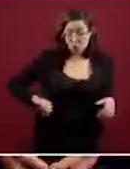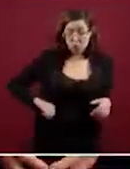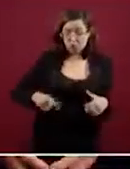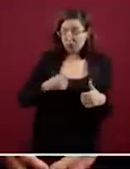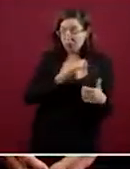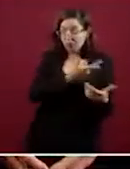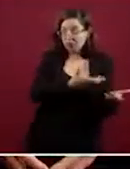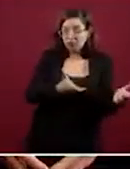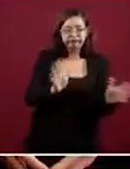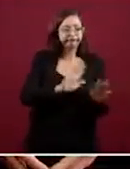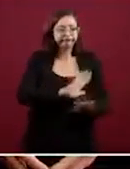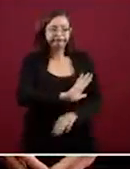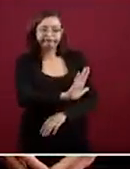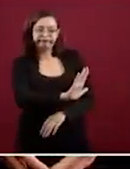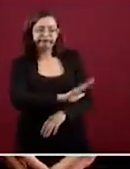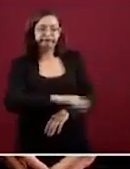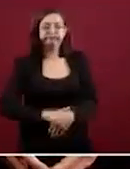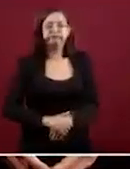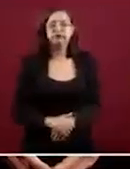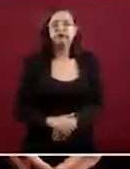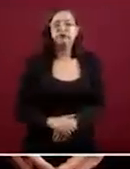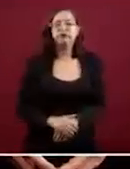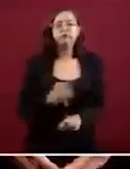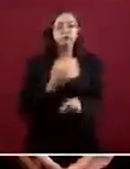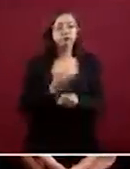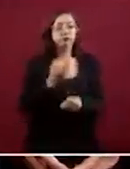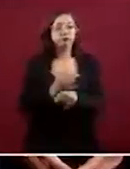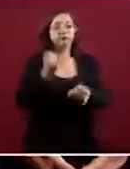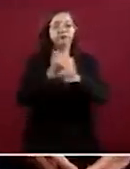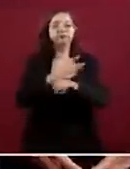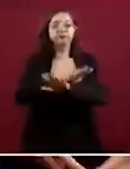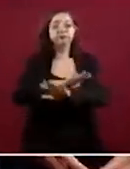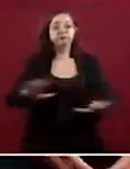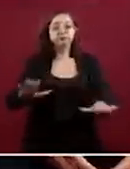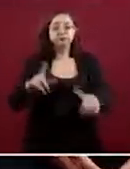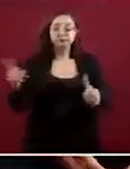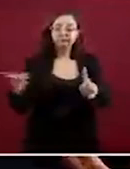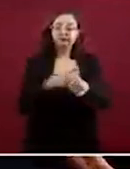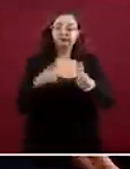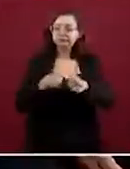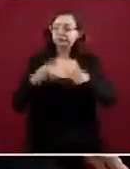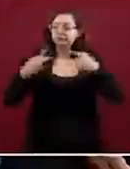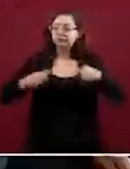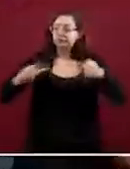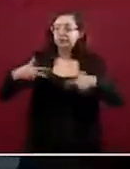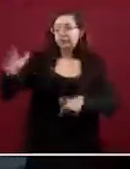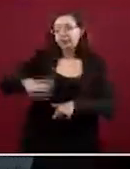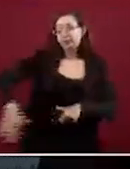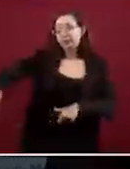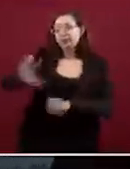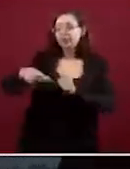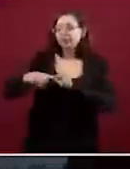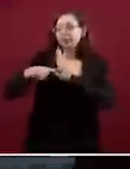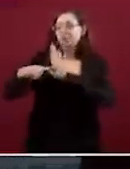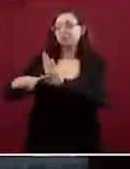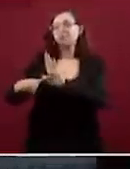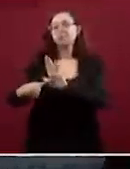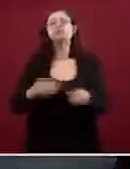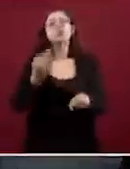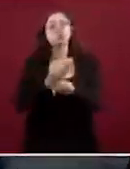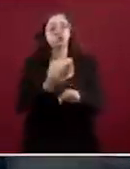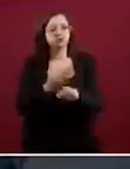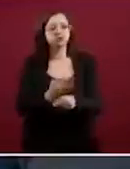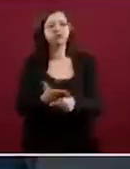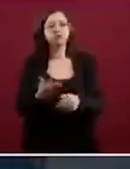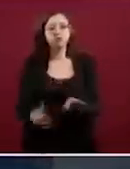entonces este informe primero es a los ciudadanos estamos aquí con